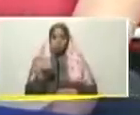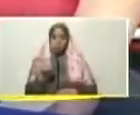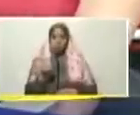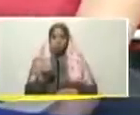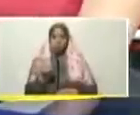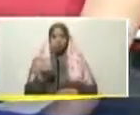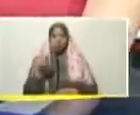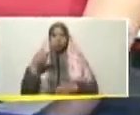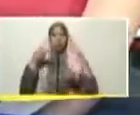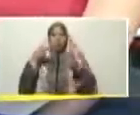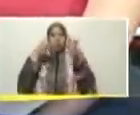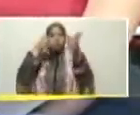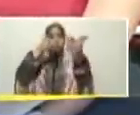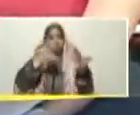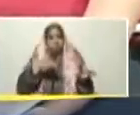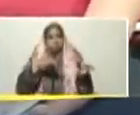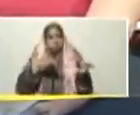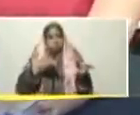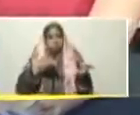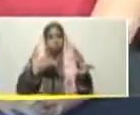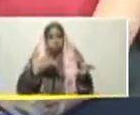agarrar el fusil